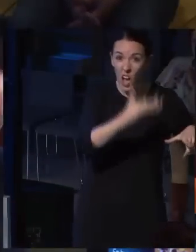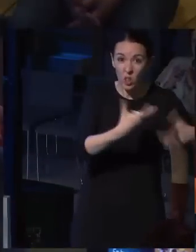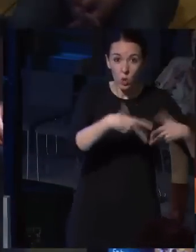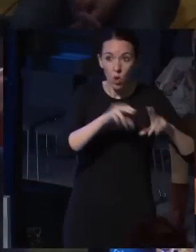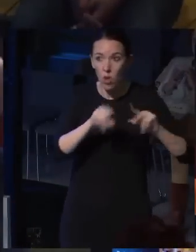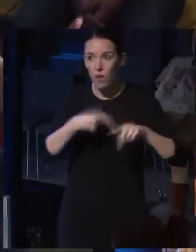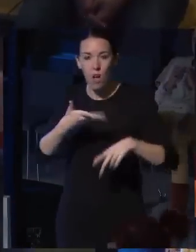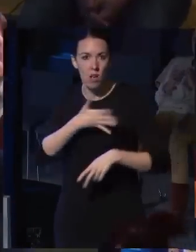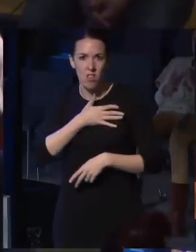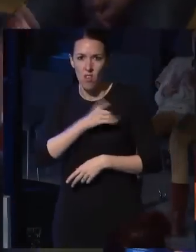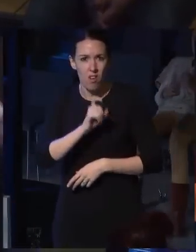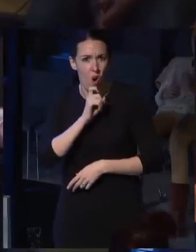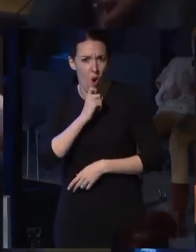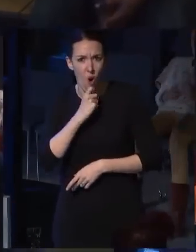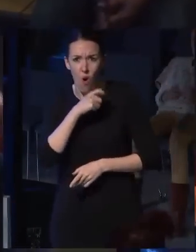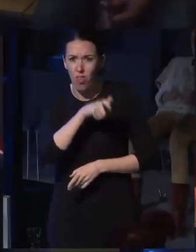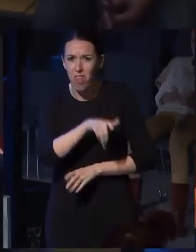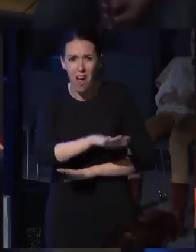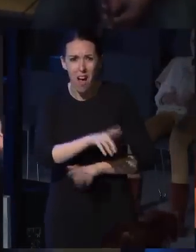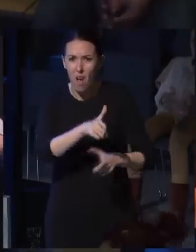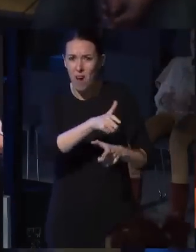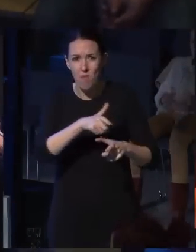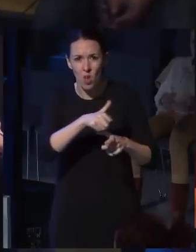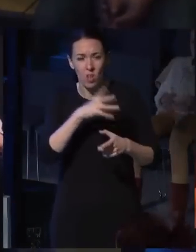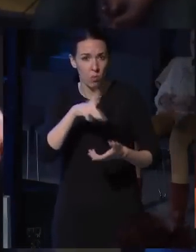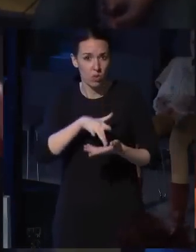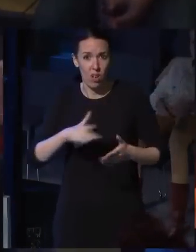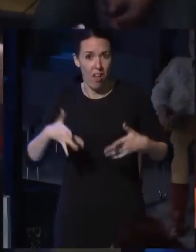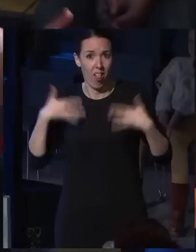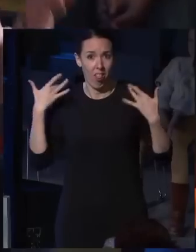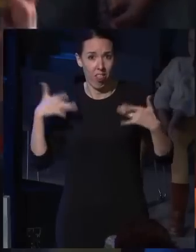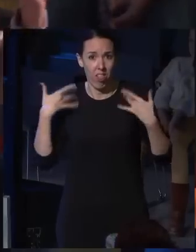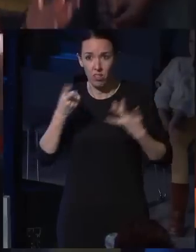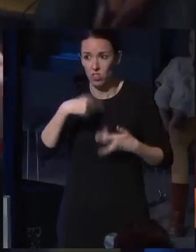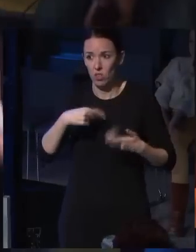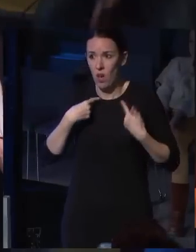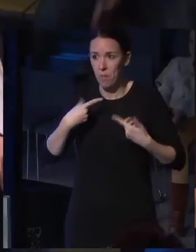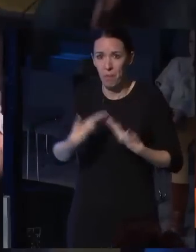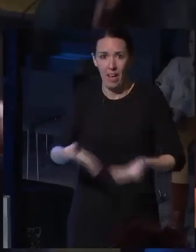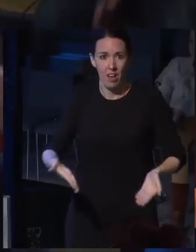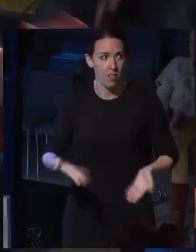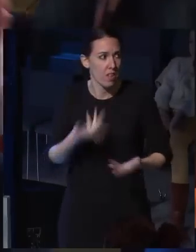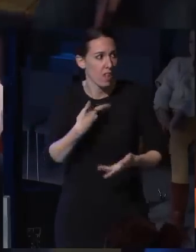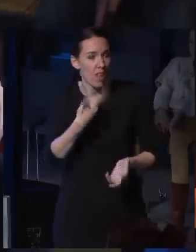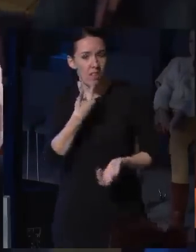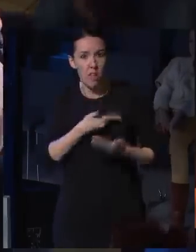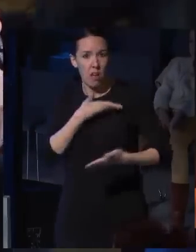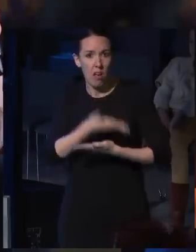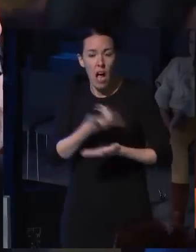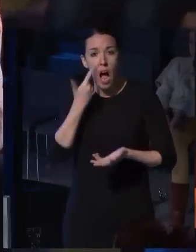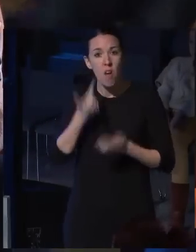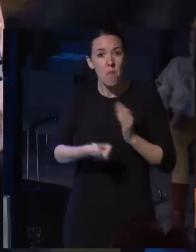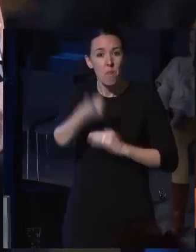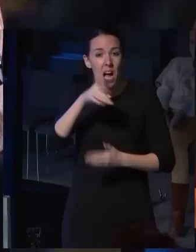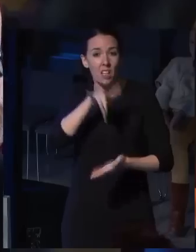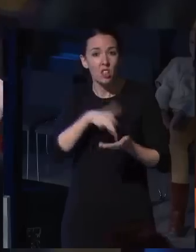en ese momento ya nos parecía, pues claro, también al ser muy muy muy primerizas estábamos perdidas en Dios, llegamos ahí y claro, además